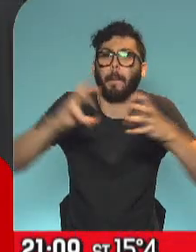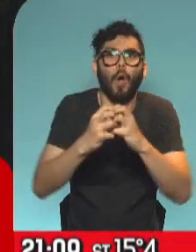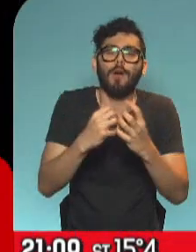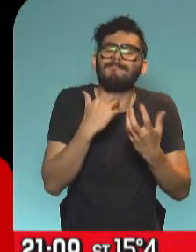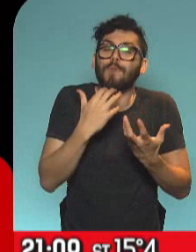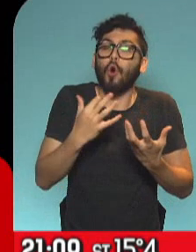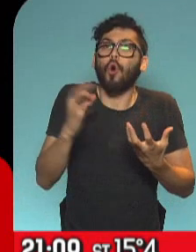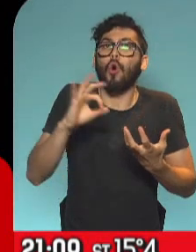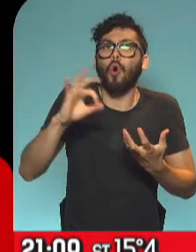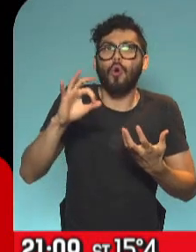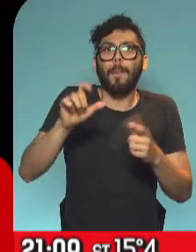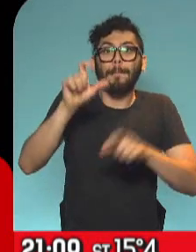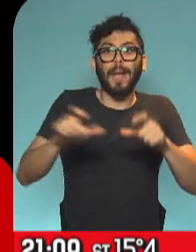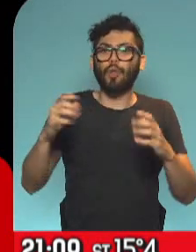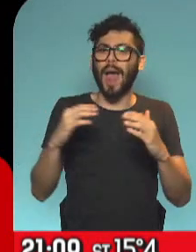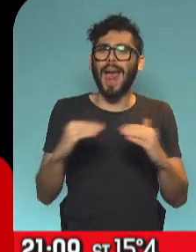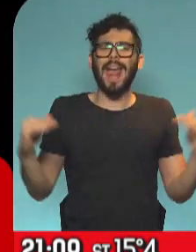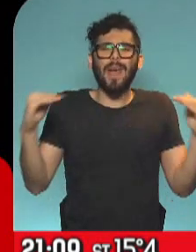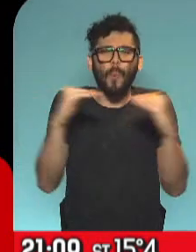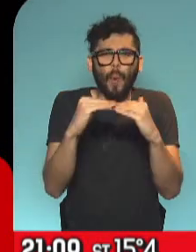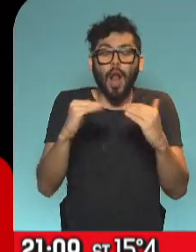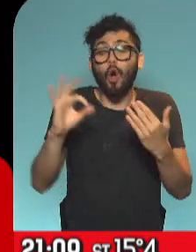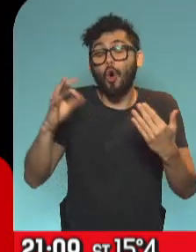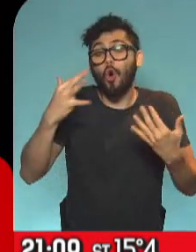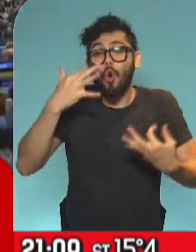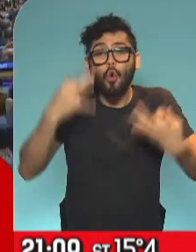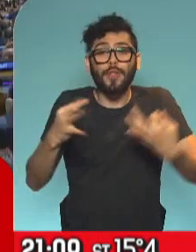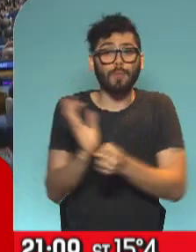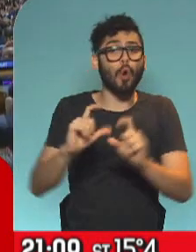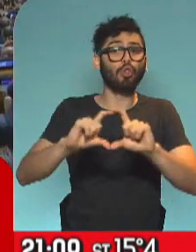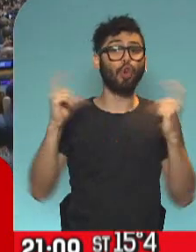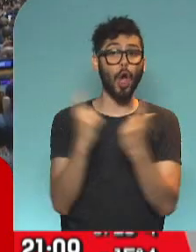sea más justa, igualitaria, incluso con justicia social, si se quiere. Claro.